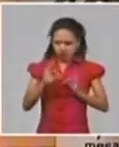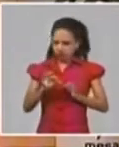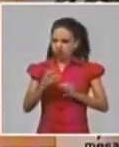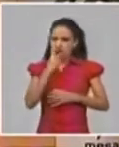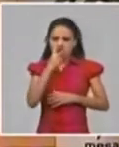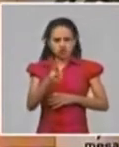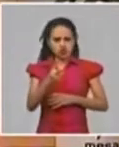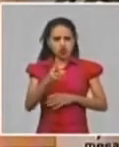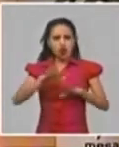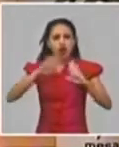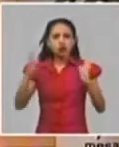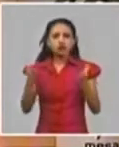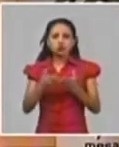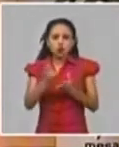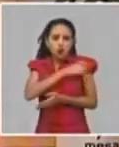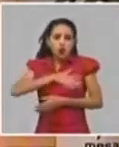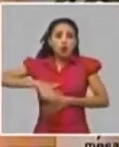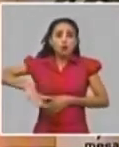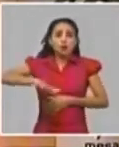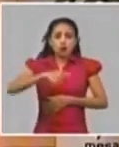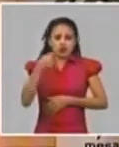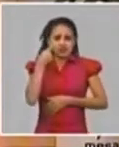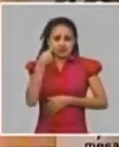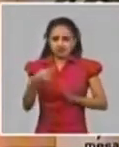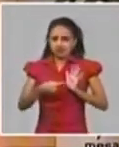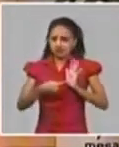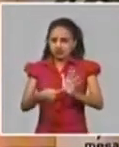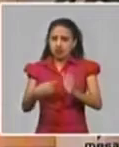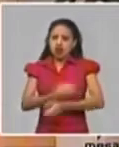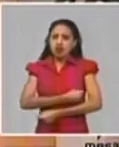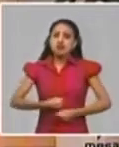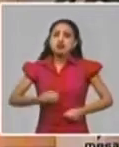pueblo, como aquí se ha visto con el esfuerzo tremendo que